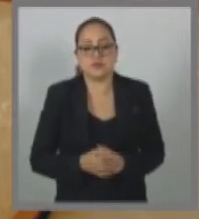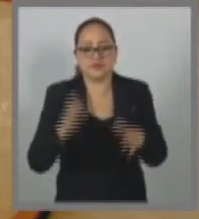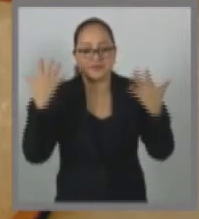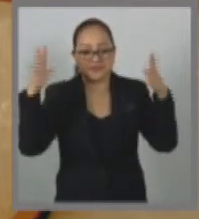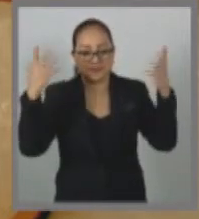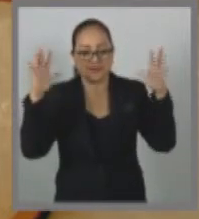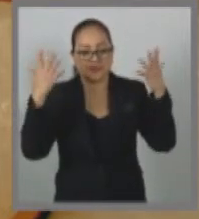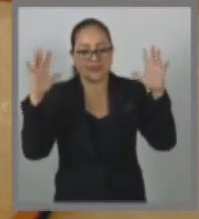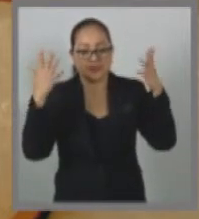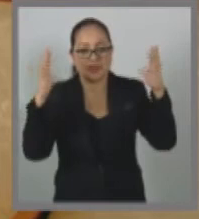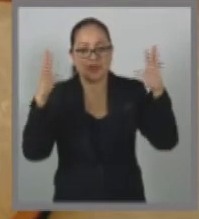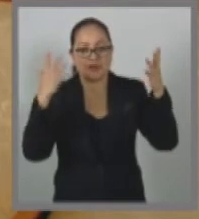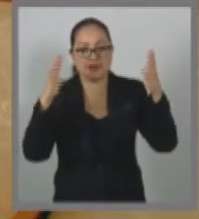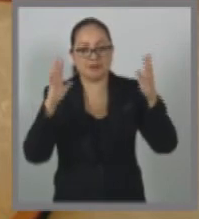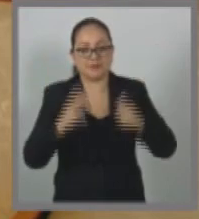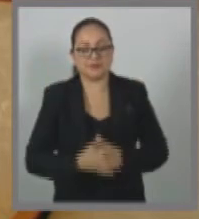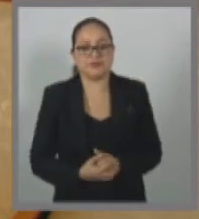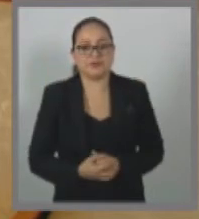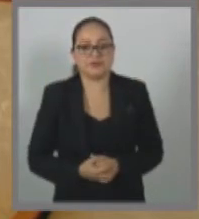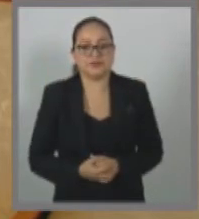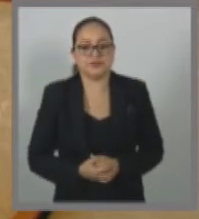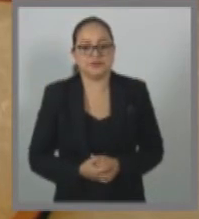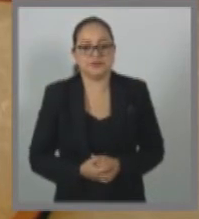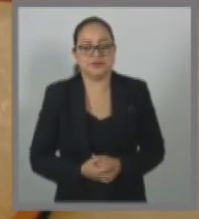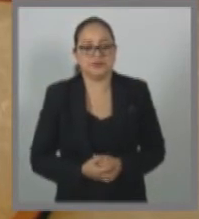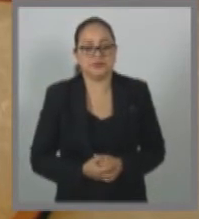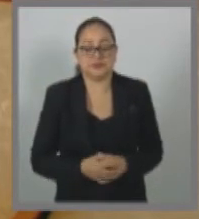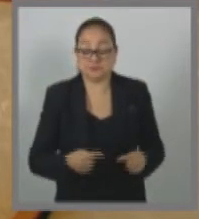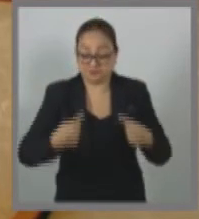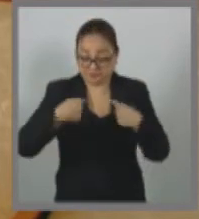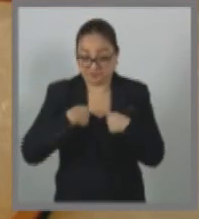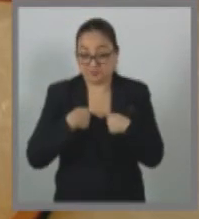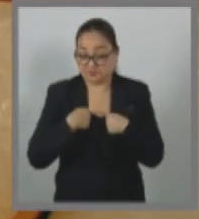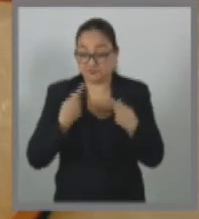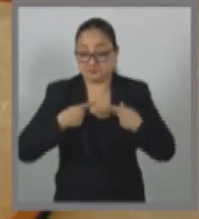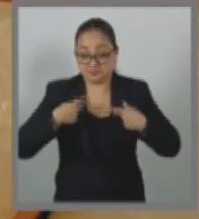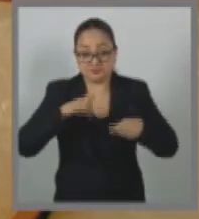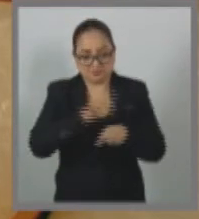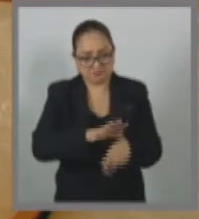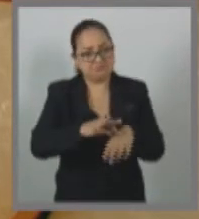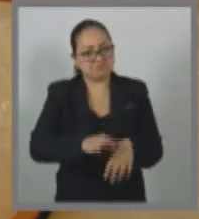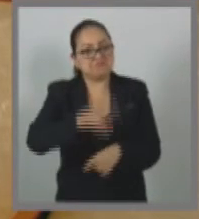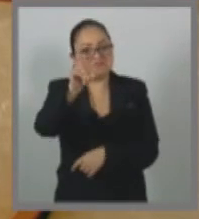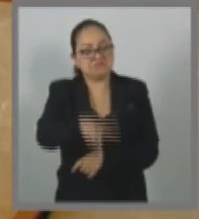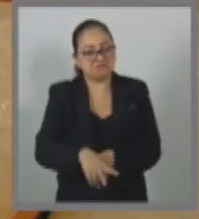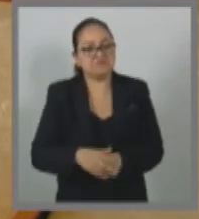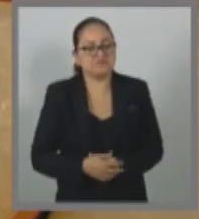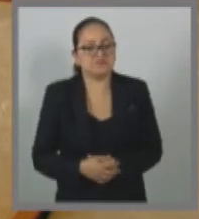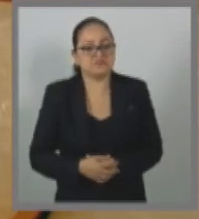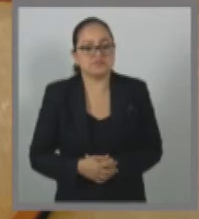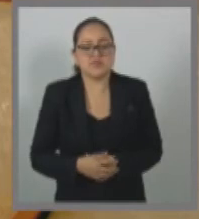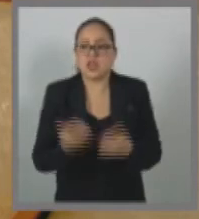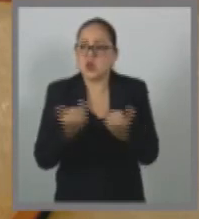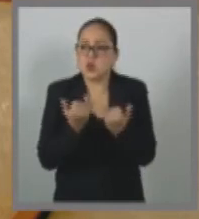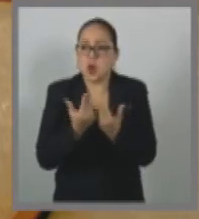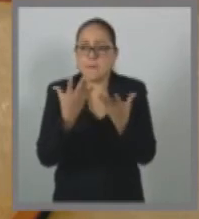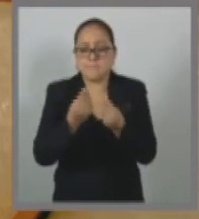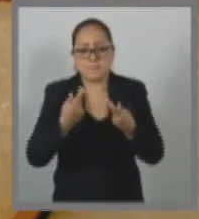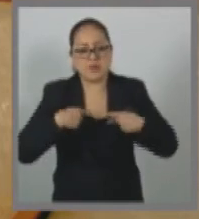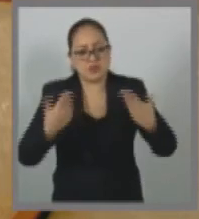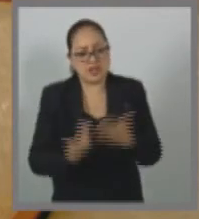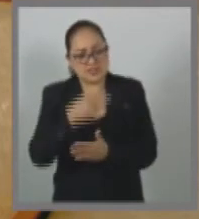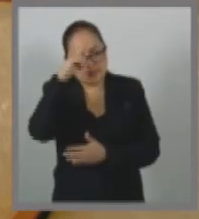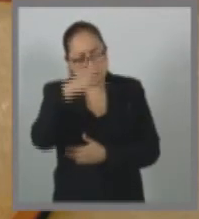En mi caso, esto es cierto. Como miles de mexicanos,